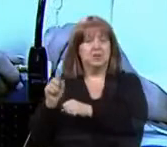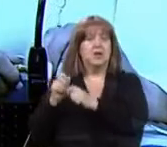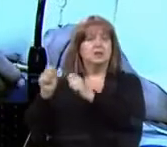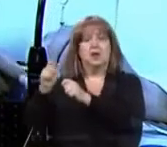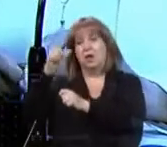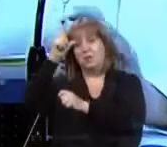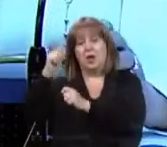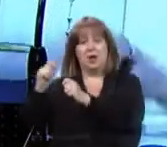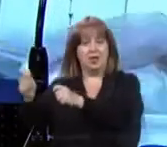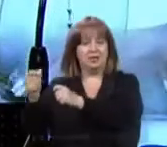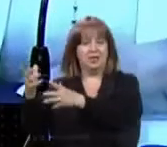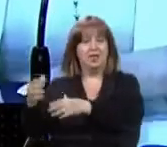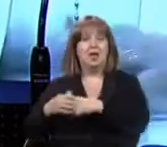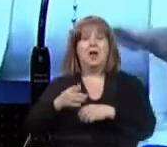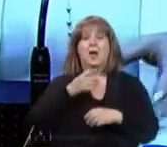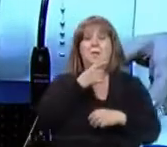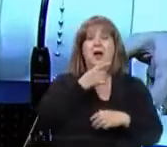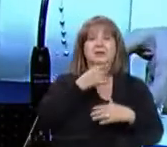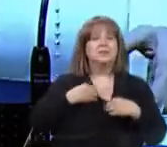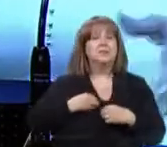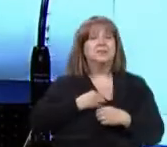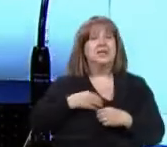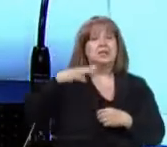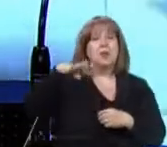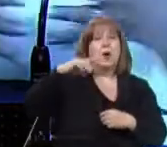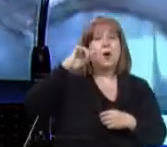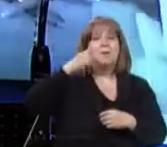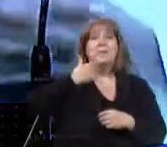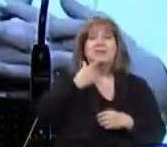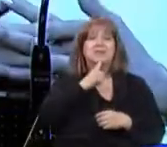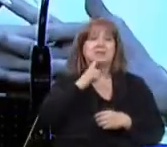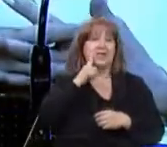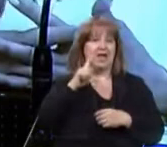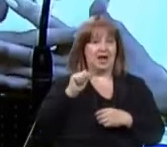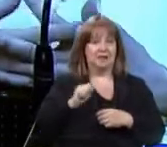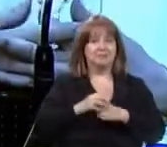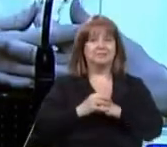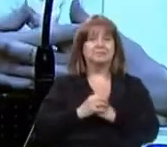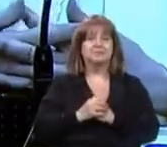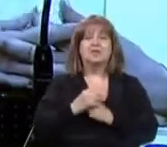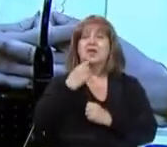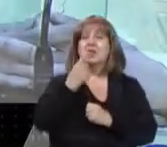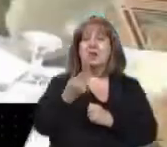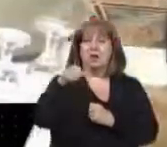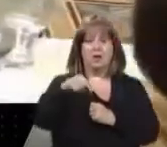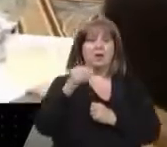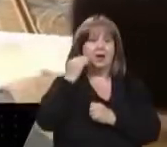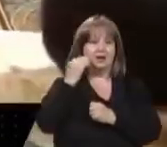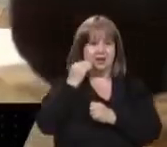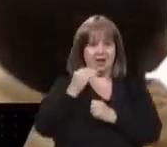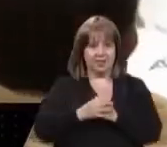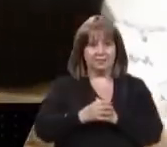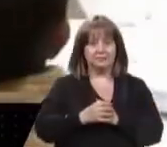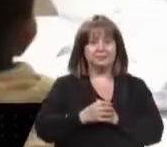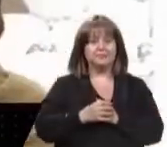Estoy más mística, dijo Cristina Fernández, pero con razón, le decía a los sacerdotes. Un tramo de lo que decía esta tarde. Estoy